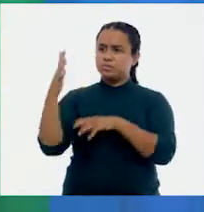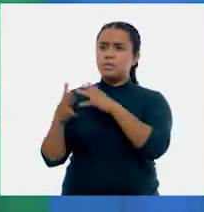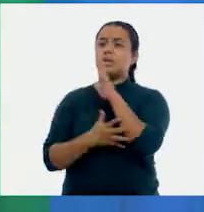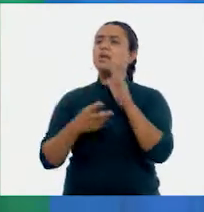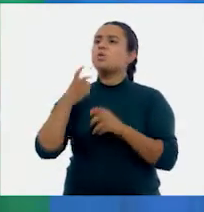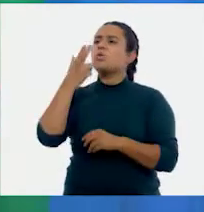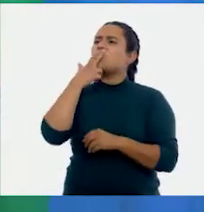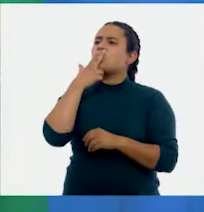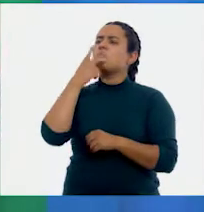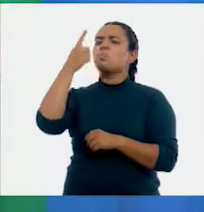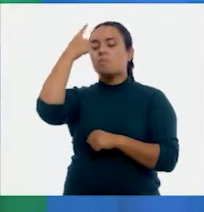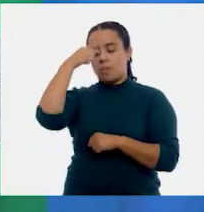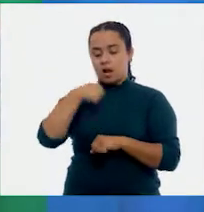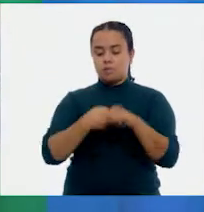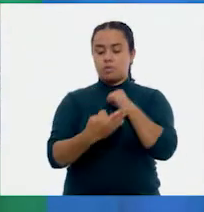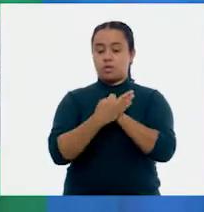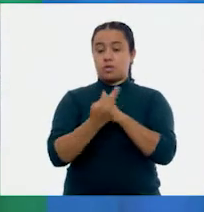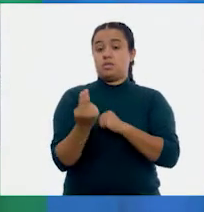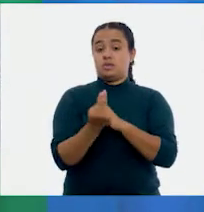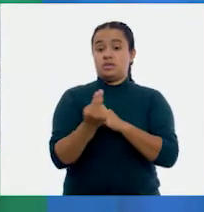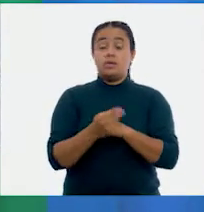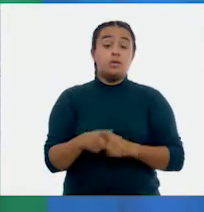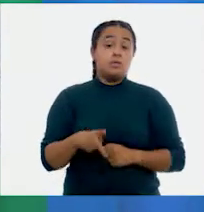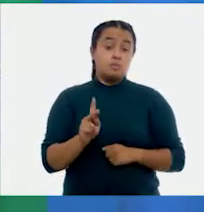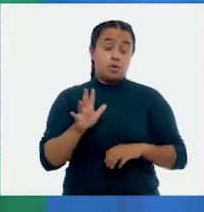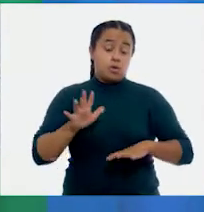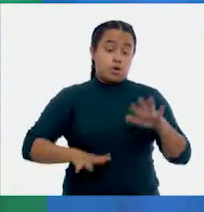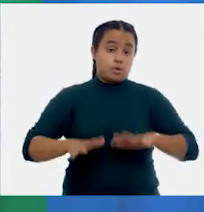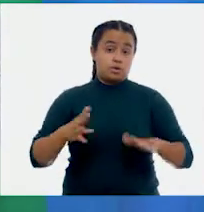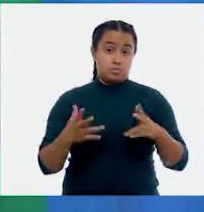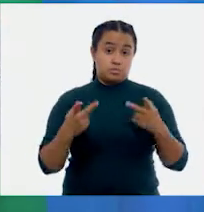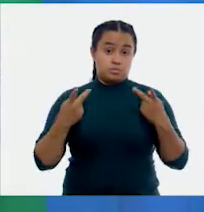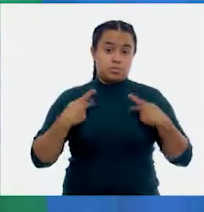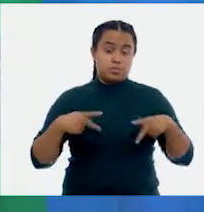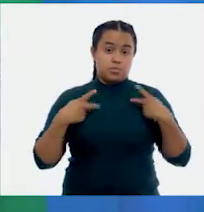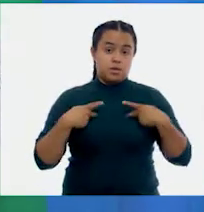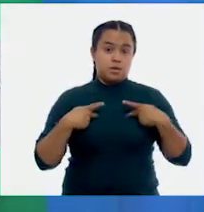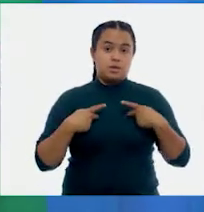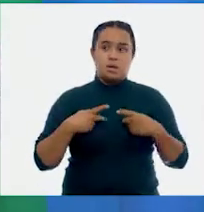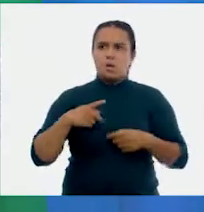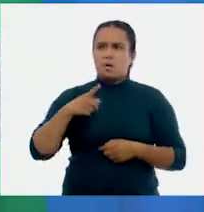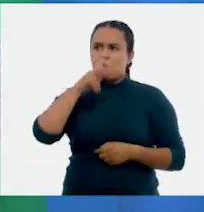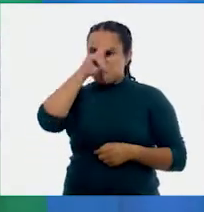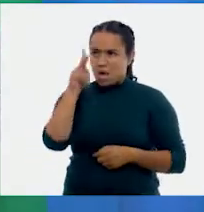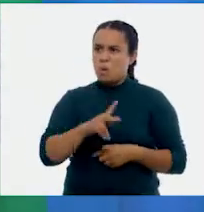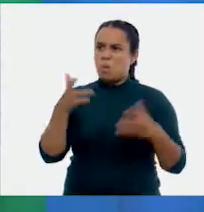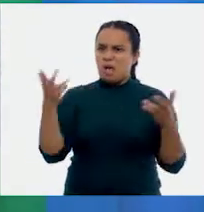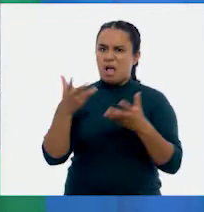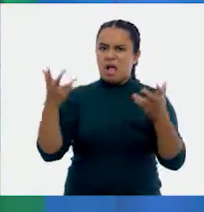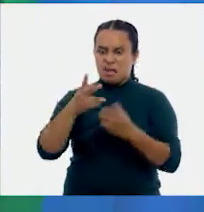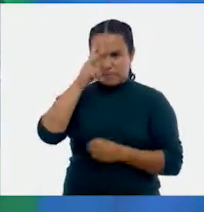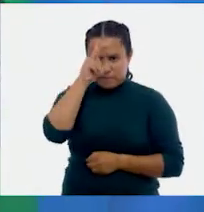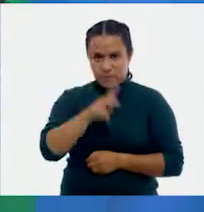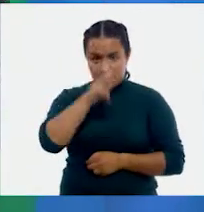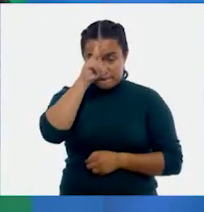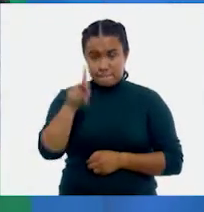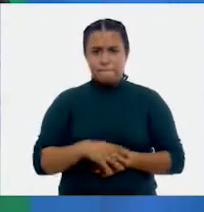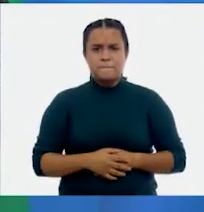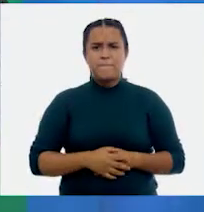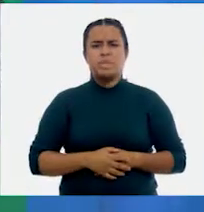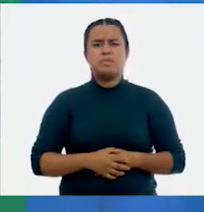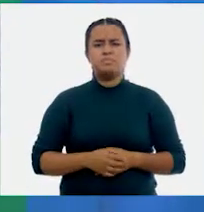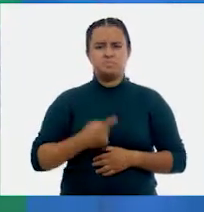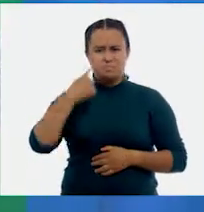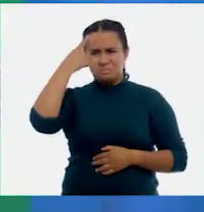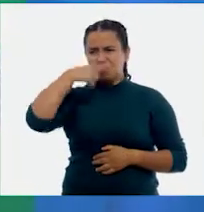sus necesidades, aunque muchas veces lo hace de forma excesiva. Para evitar las